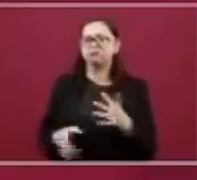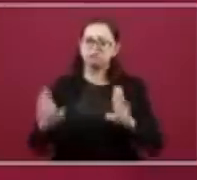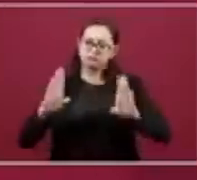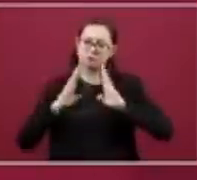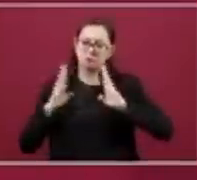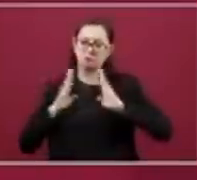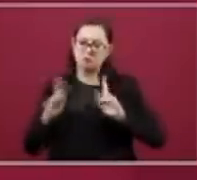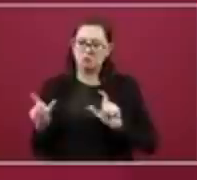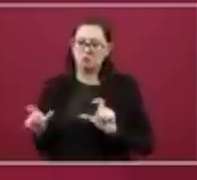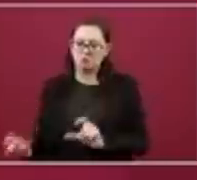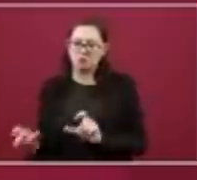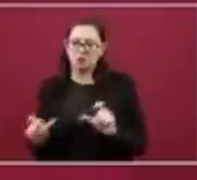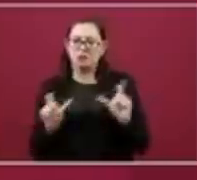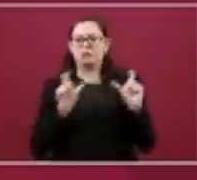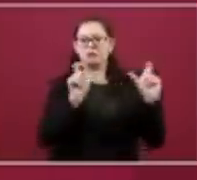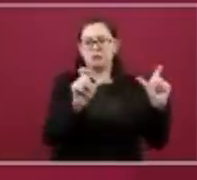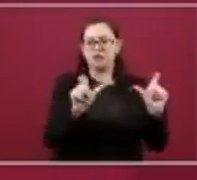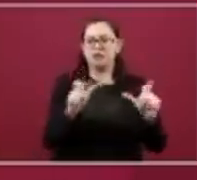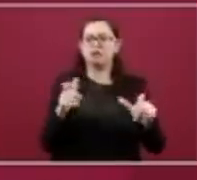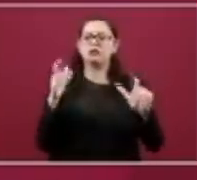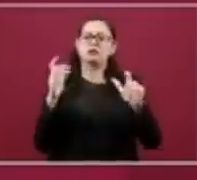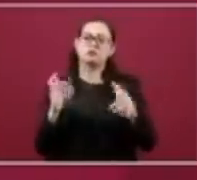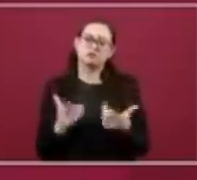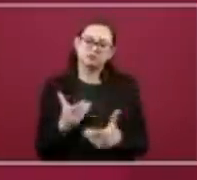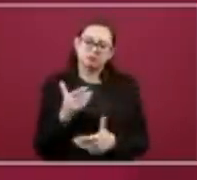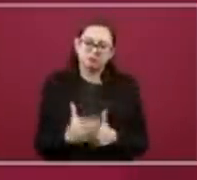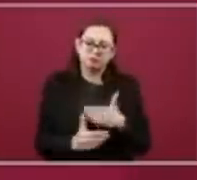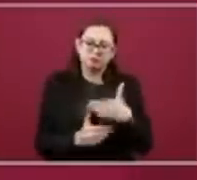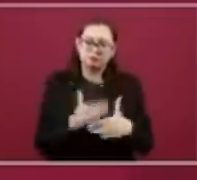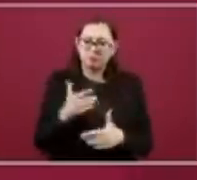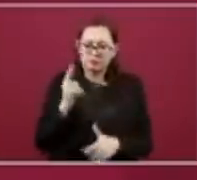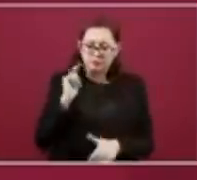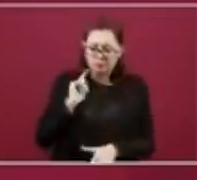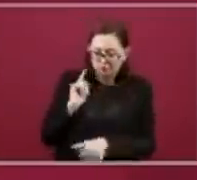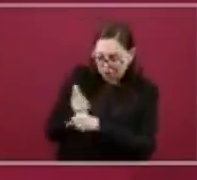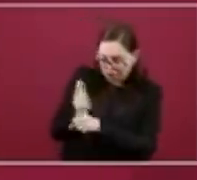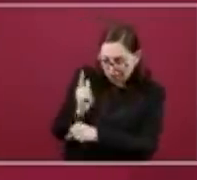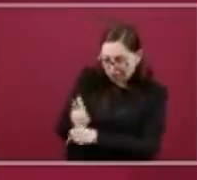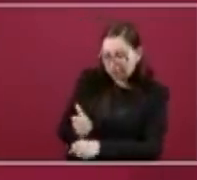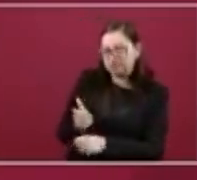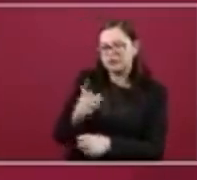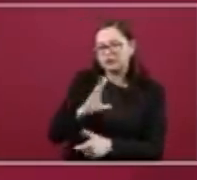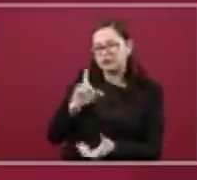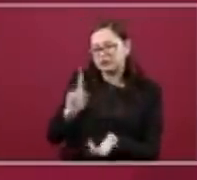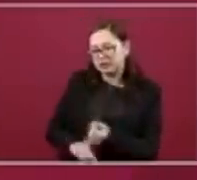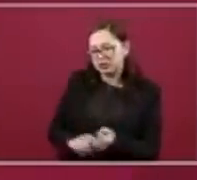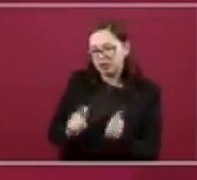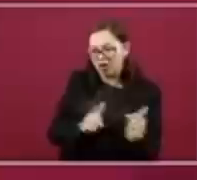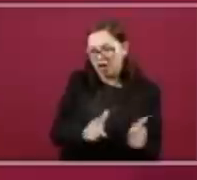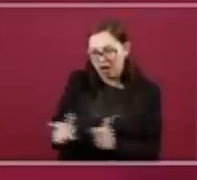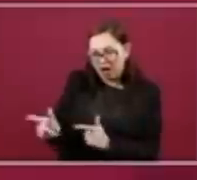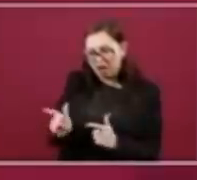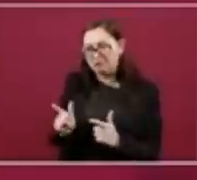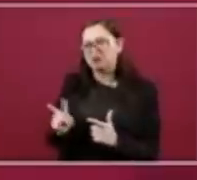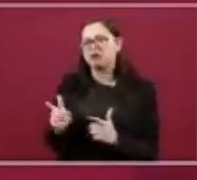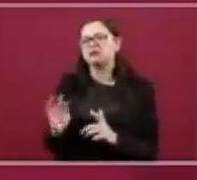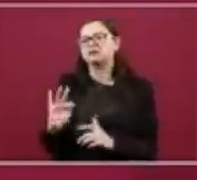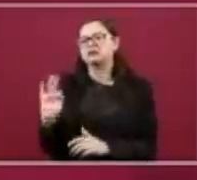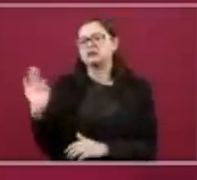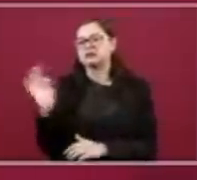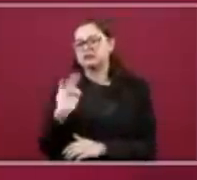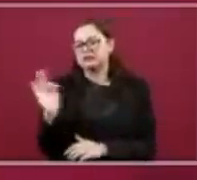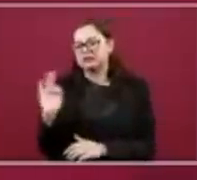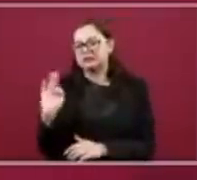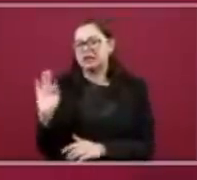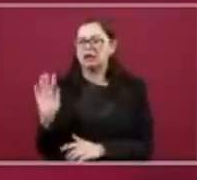seguridad o operaciones que van encaminadas a la detección de armamento. Todo ese armamento que en algún momento se